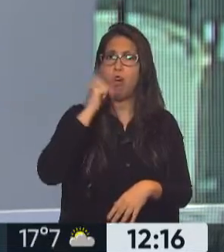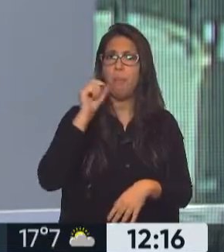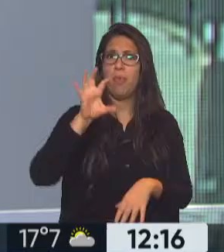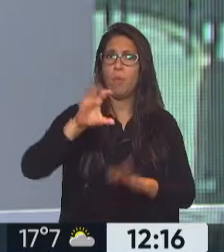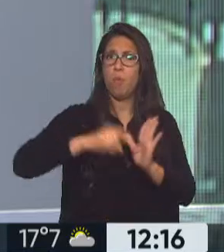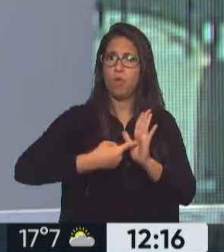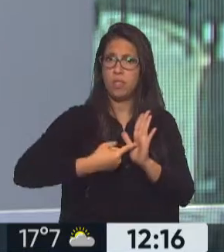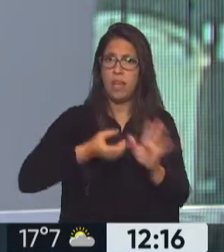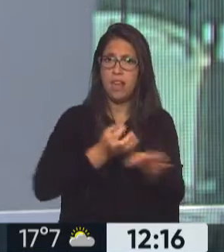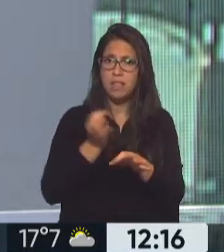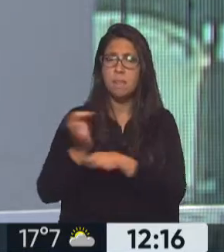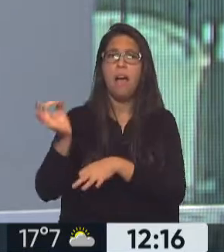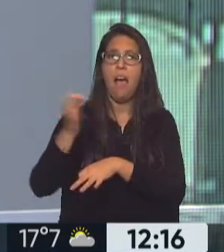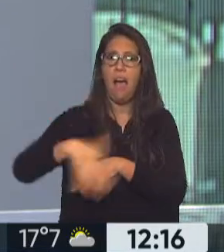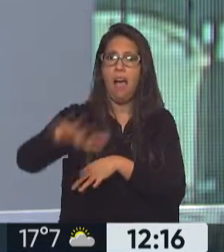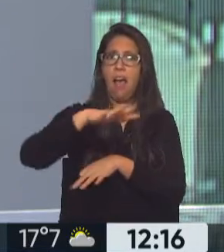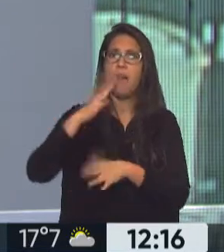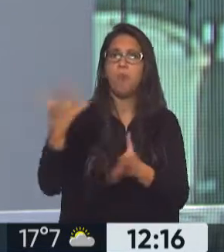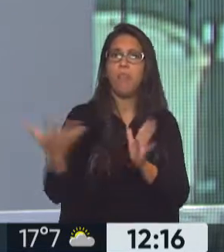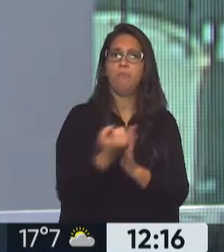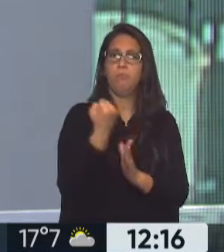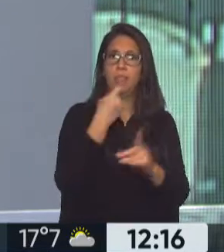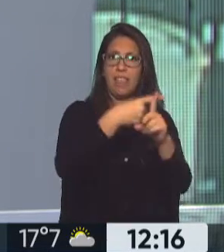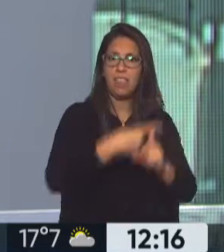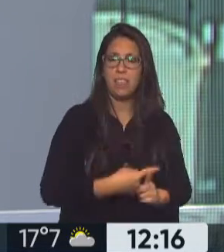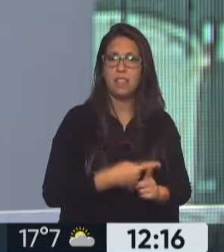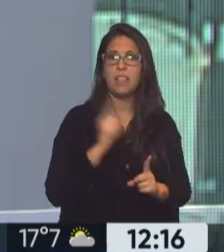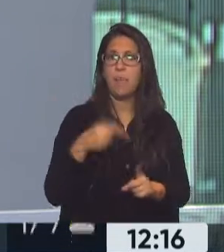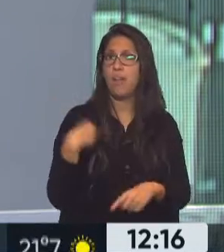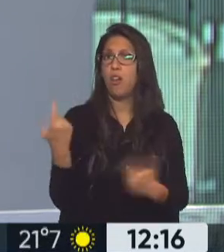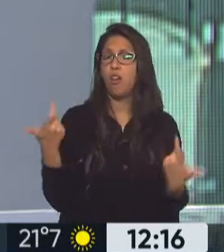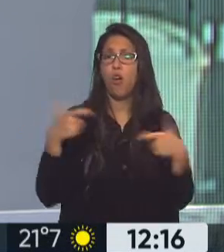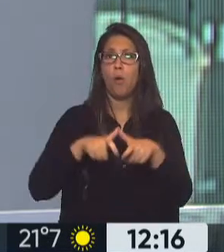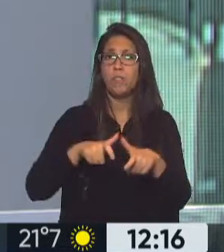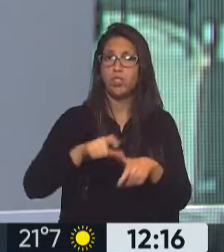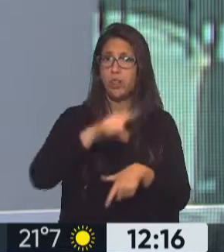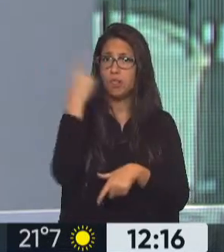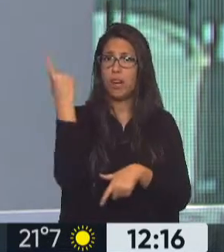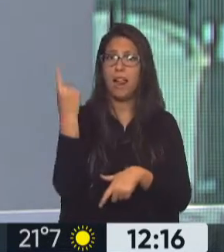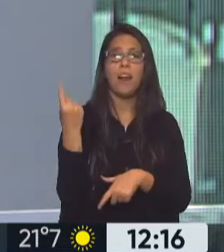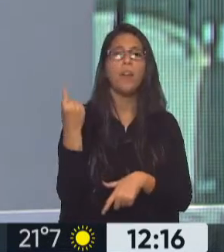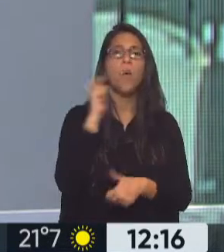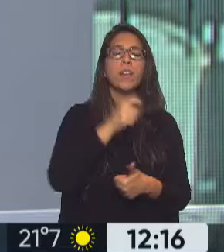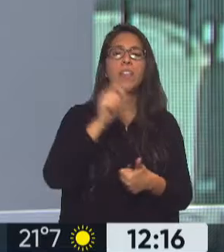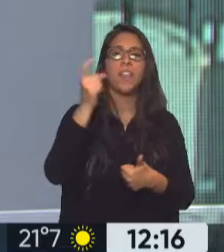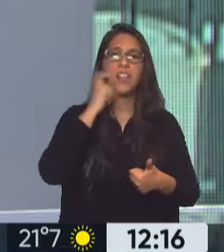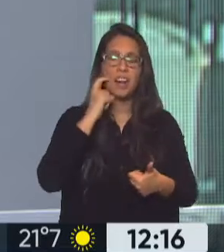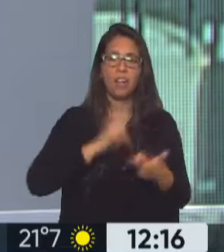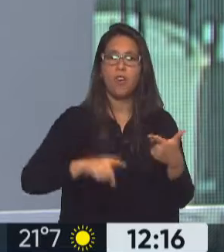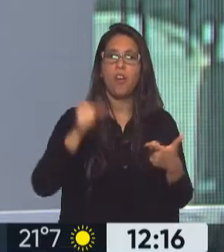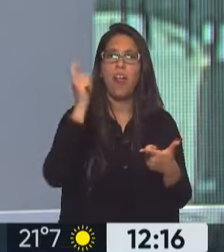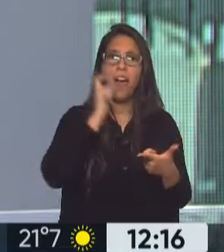Buenos Aires para que la puedan utilizar. Hemos capacitado desde la Dirección Nacional de Economía, Igualdad y Género a jueces en Entre Ríos, en